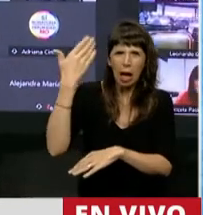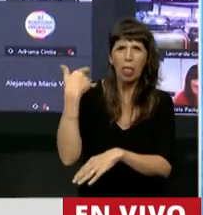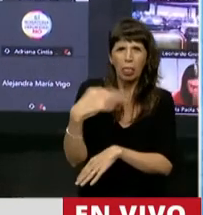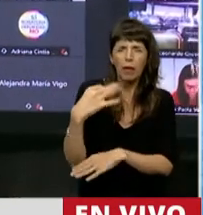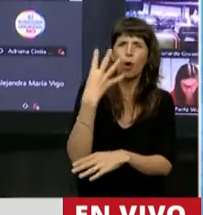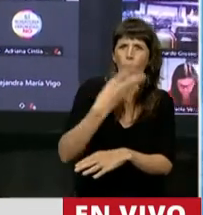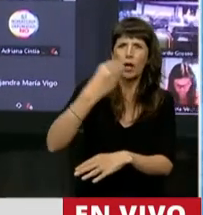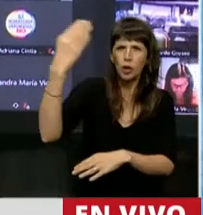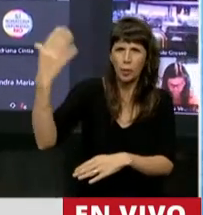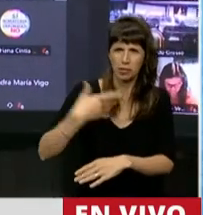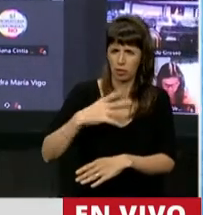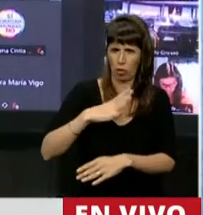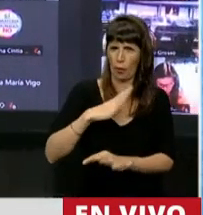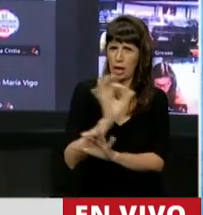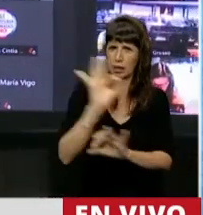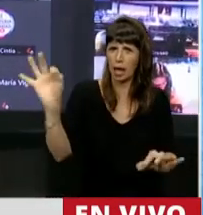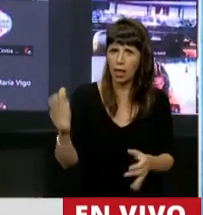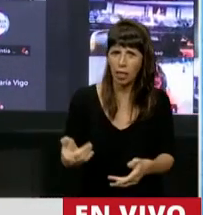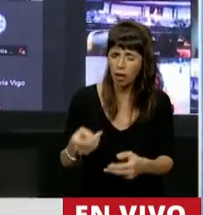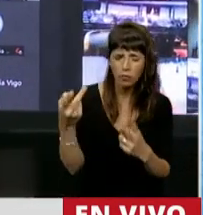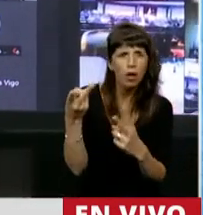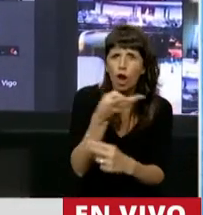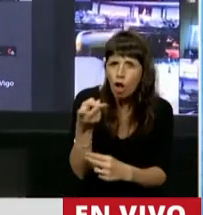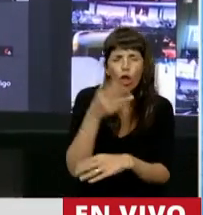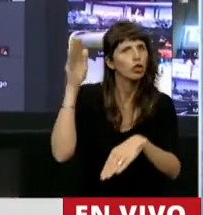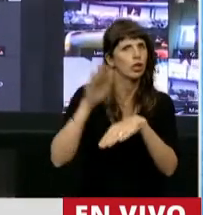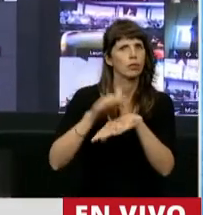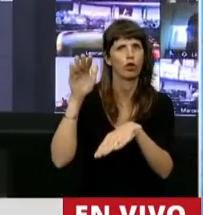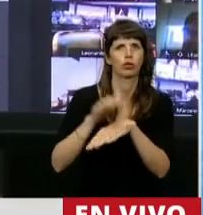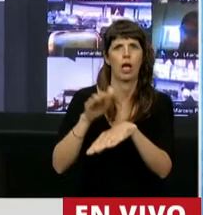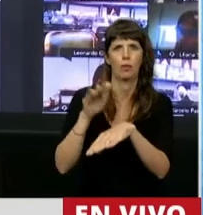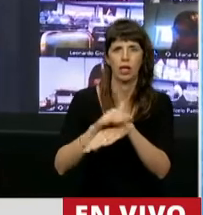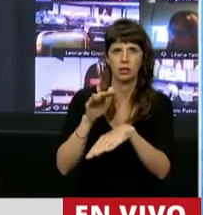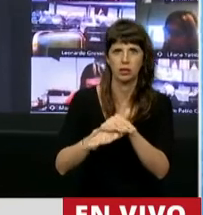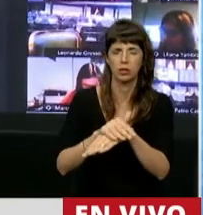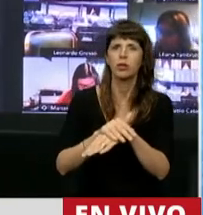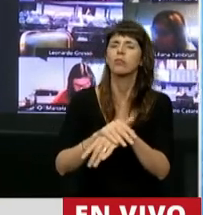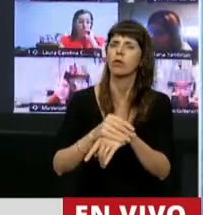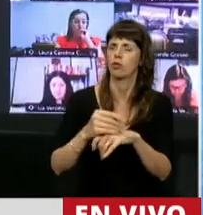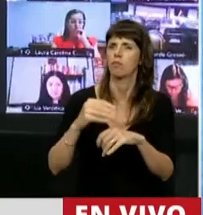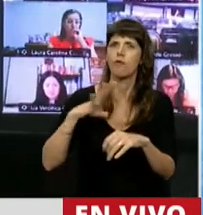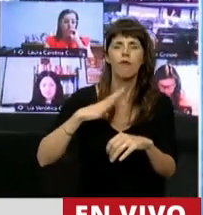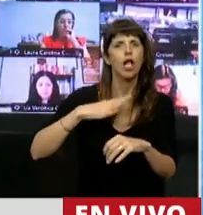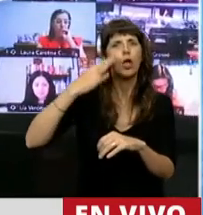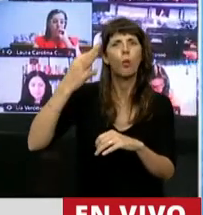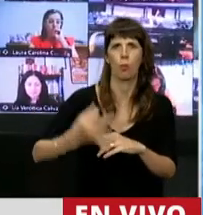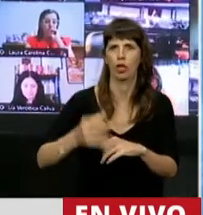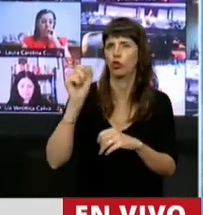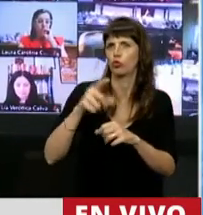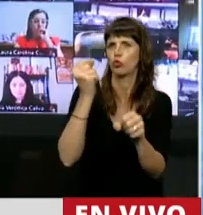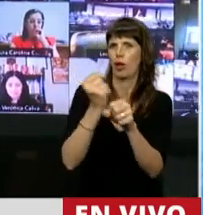veces son pasibles y responsables de los delitos de incumplimiento de funcionario público